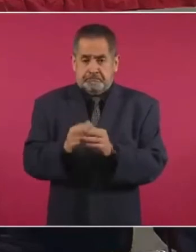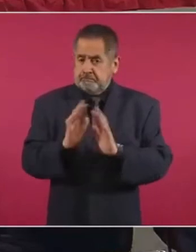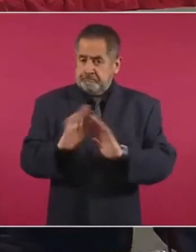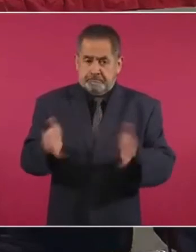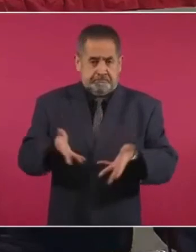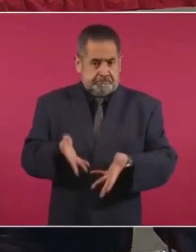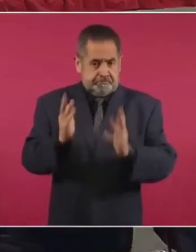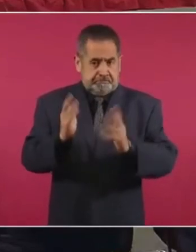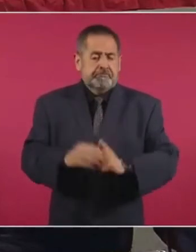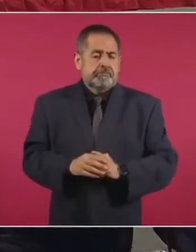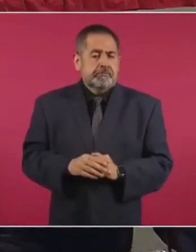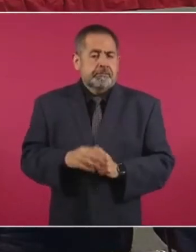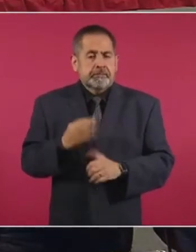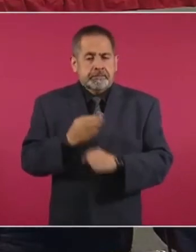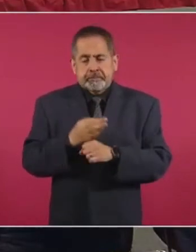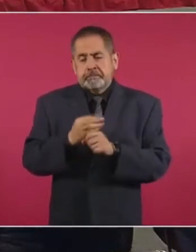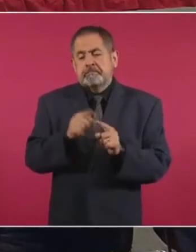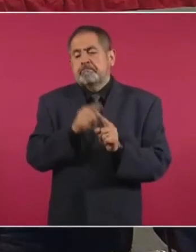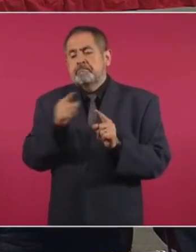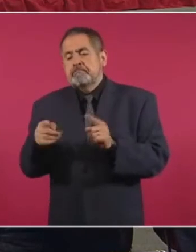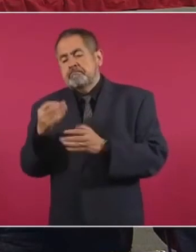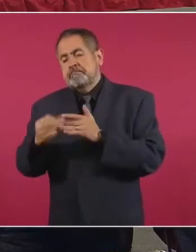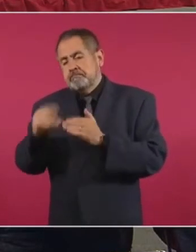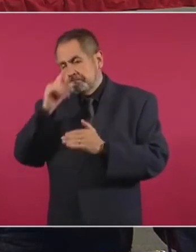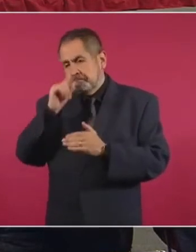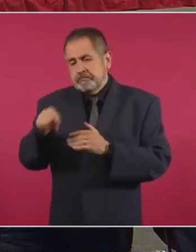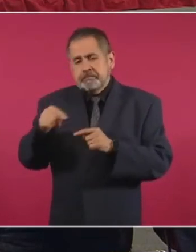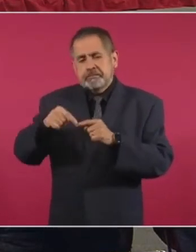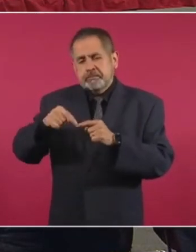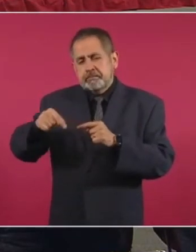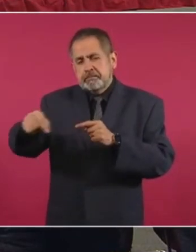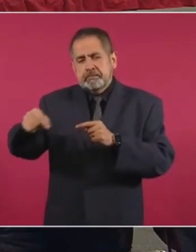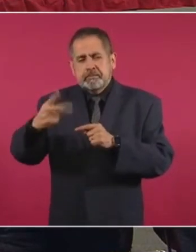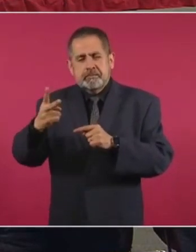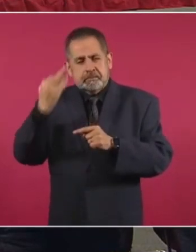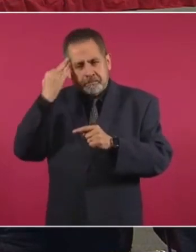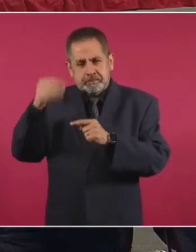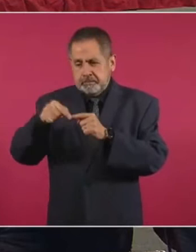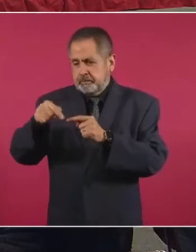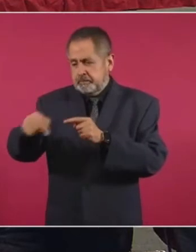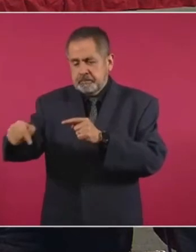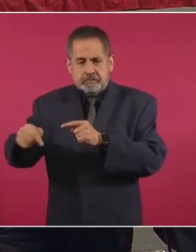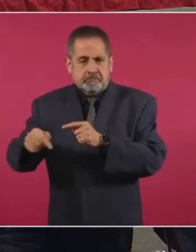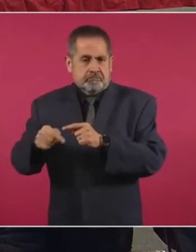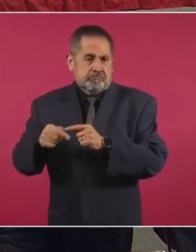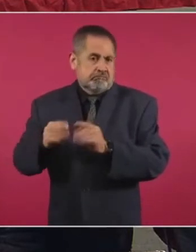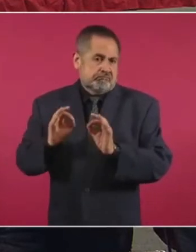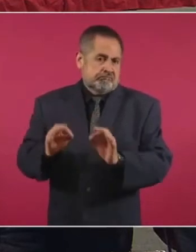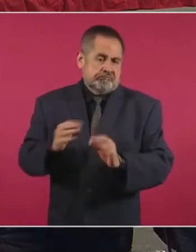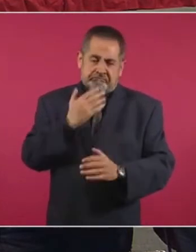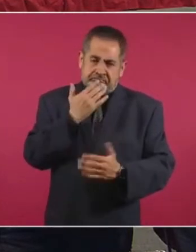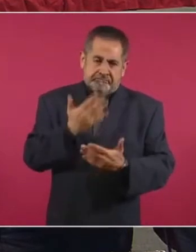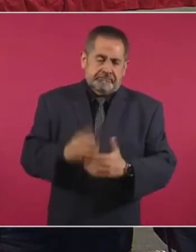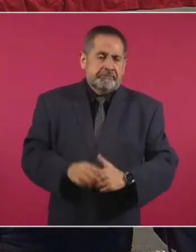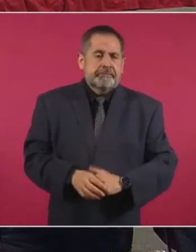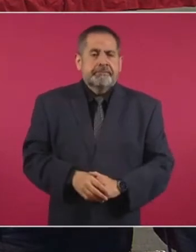operaciones y están en proceso todavía las otras 2 etapas de este gran macrolibramiento.